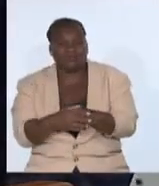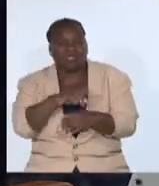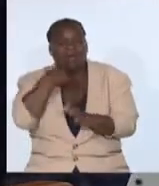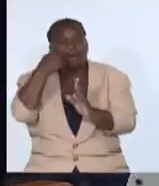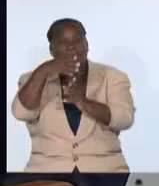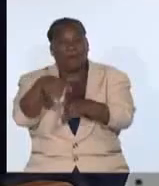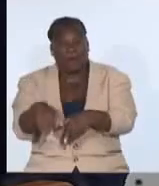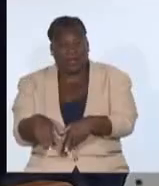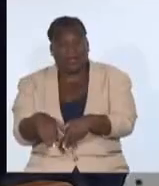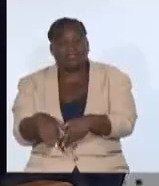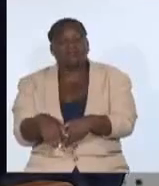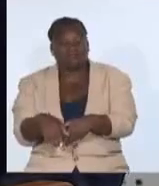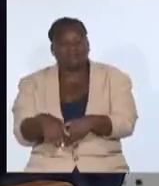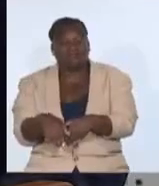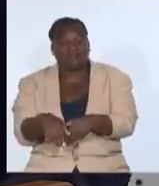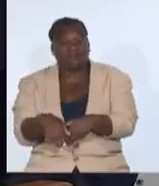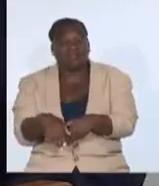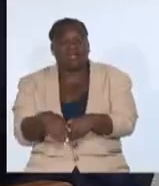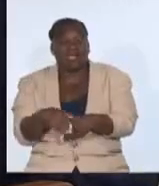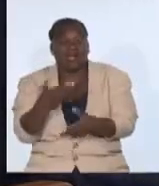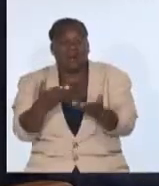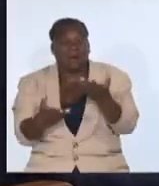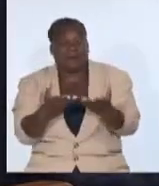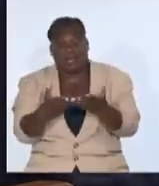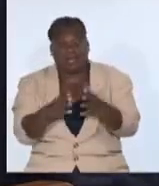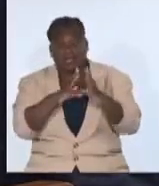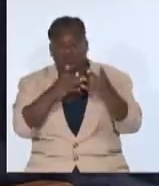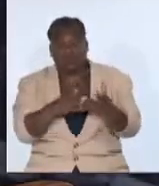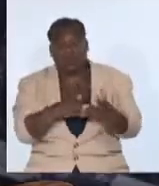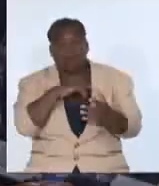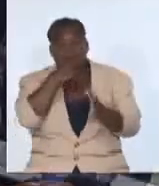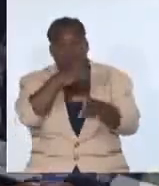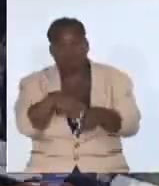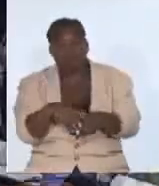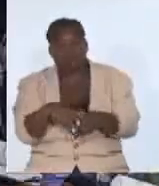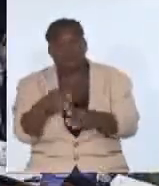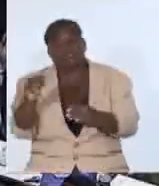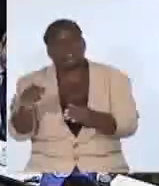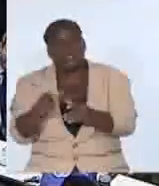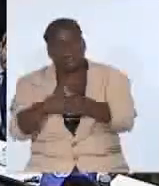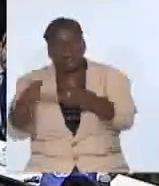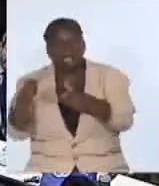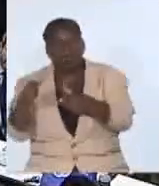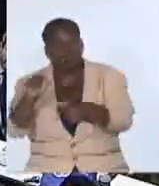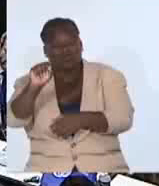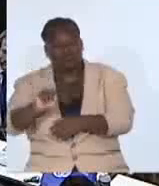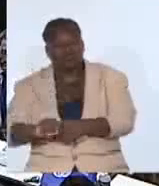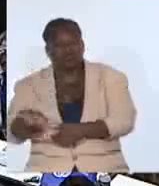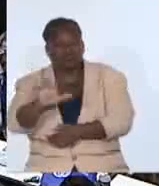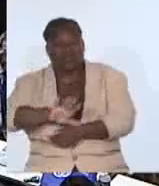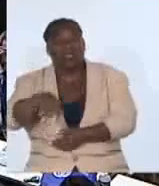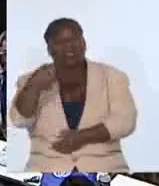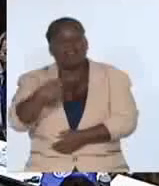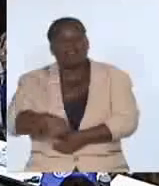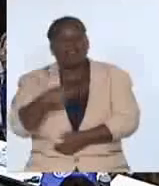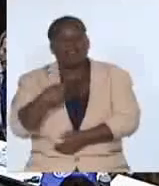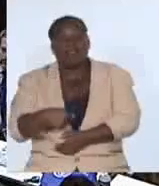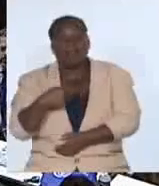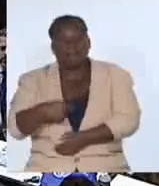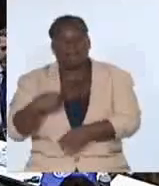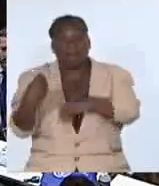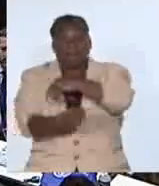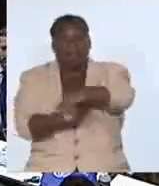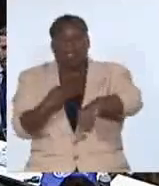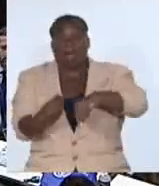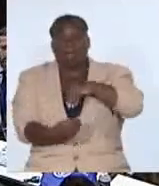un tercio de todas las muertes humanas en el mundo Cada año tenemos el deber de intentar cambiar las